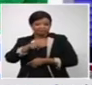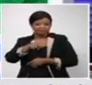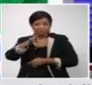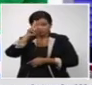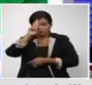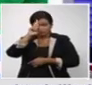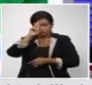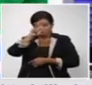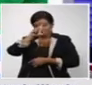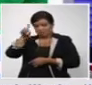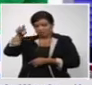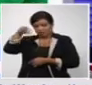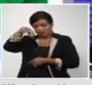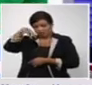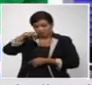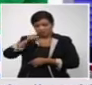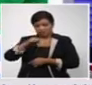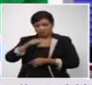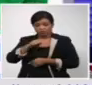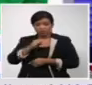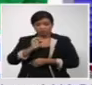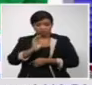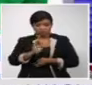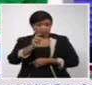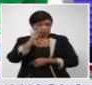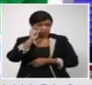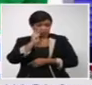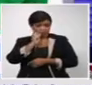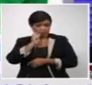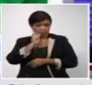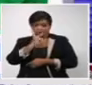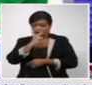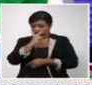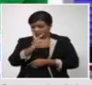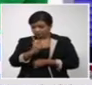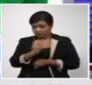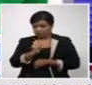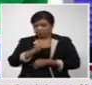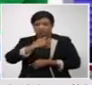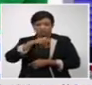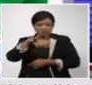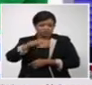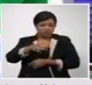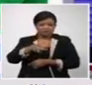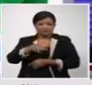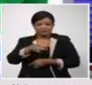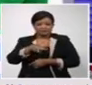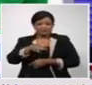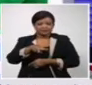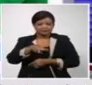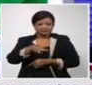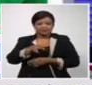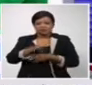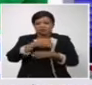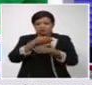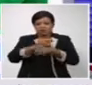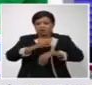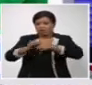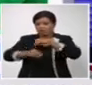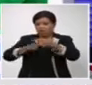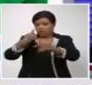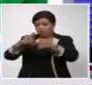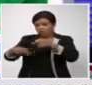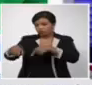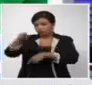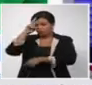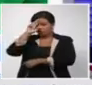Pinares, donde él se atendía, y se remitió al Hospital Militar Dr. Luis Díaz Soto